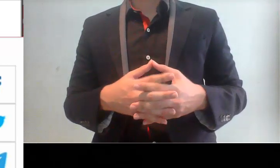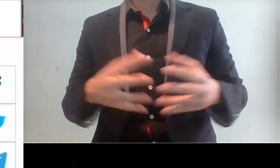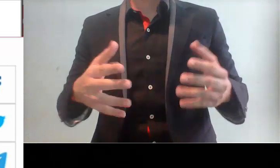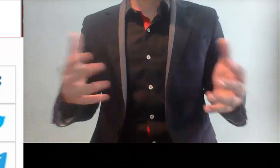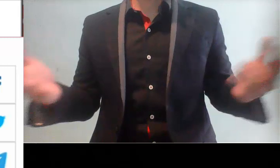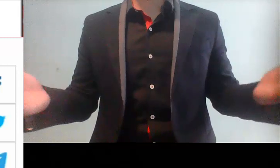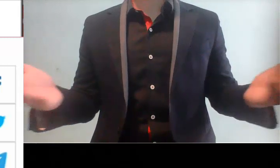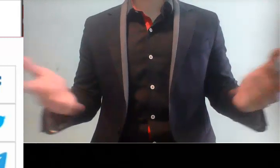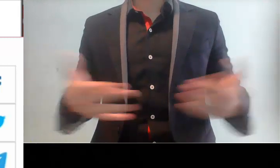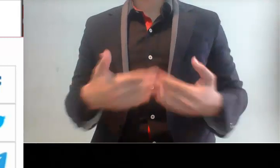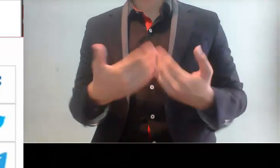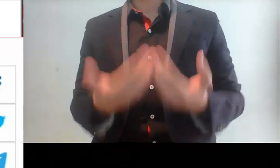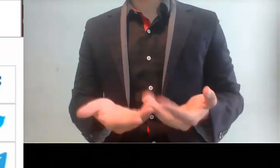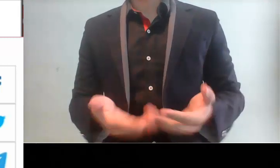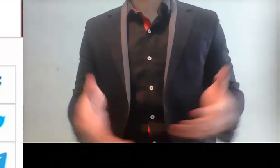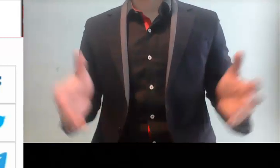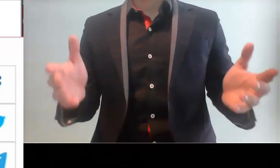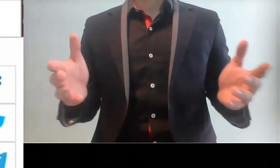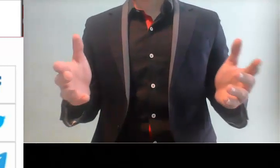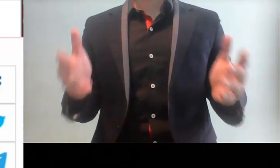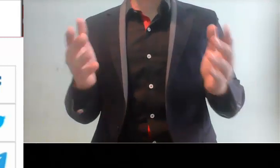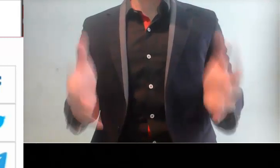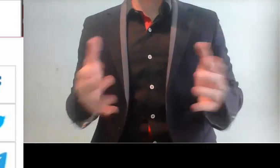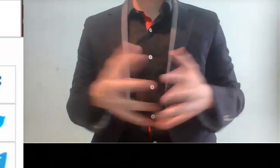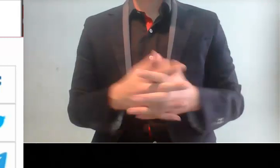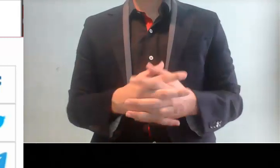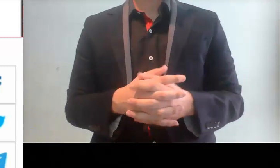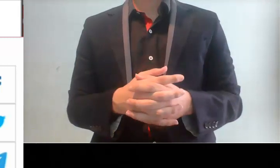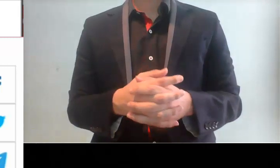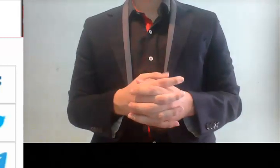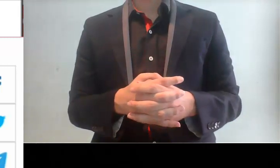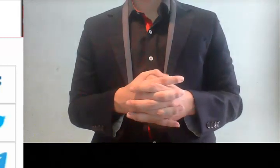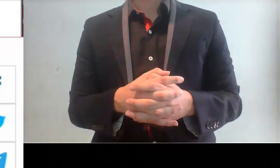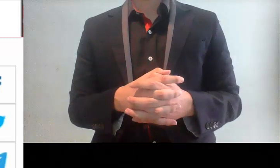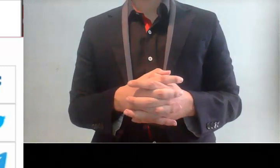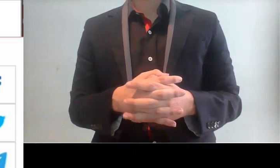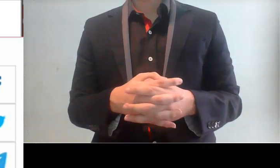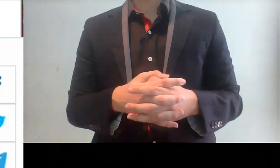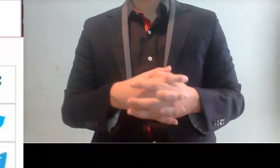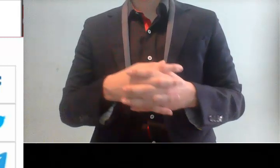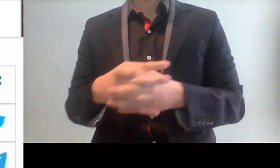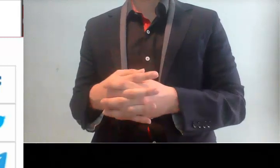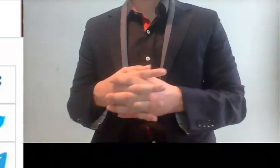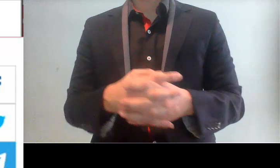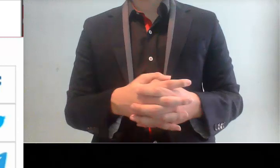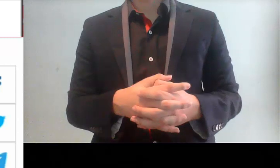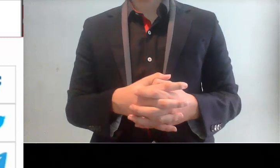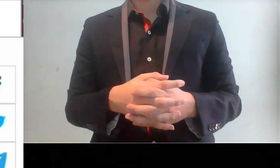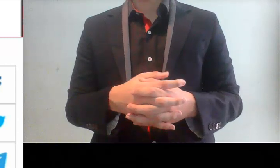básicamente el candidato que iba perdiendo termina en primer puesto y ya ganando por una gran diferencia.